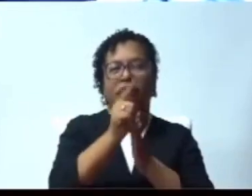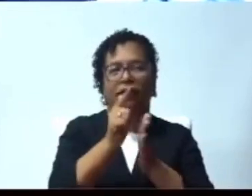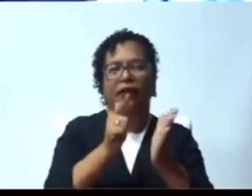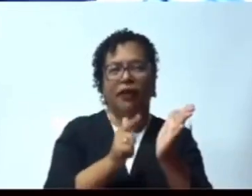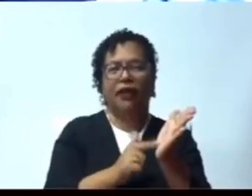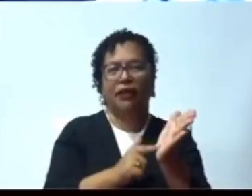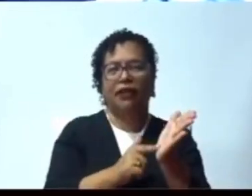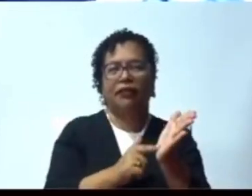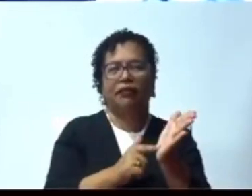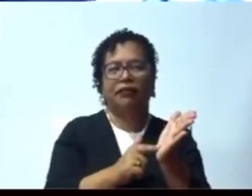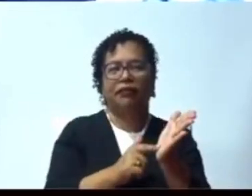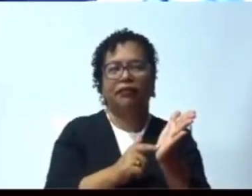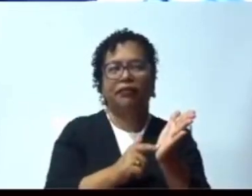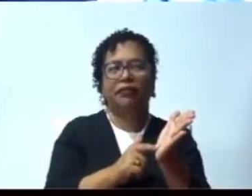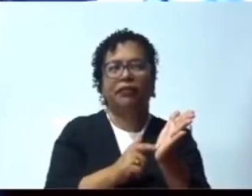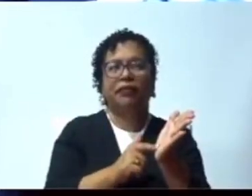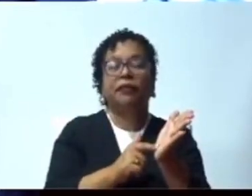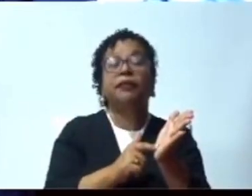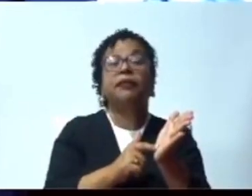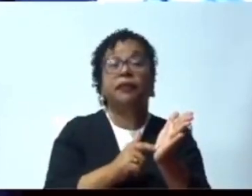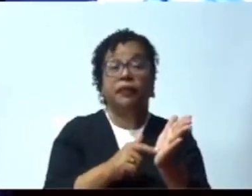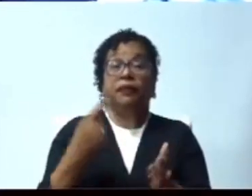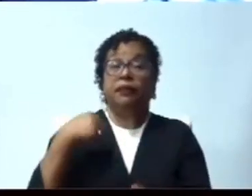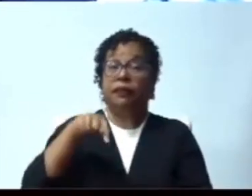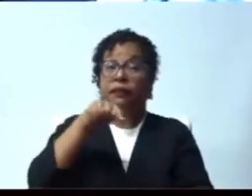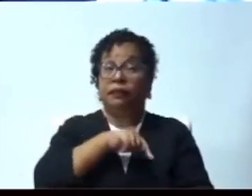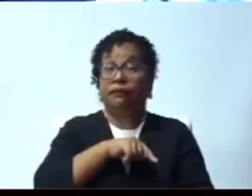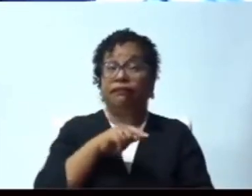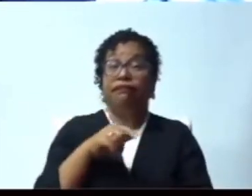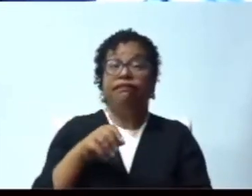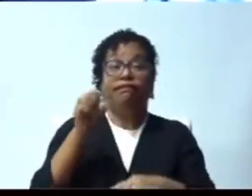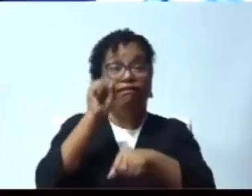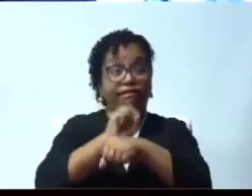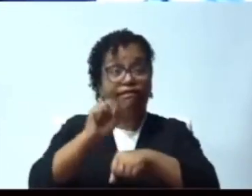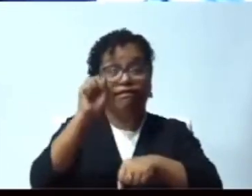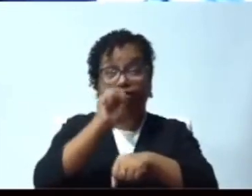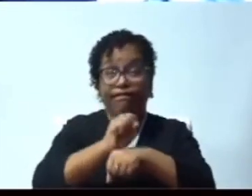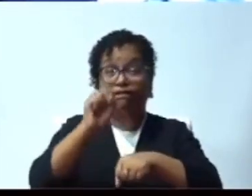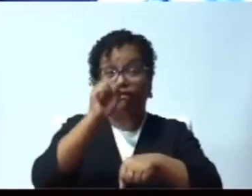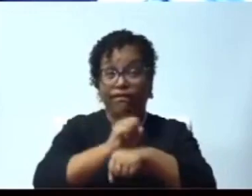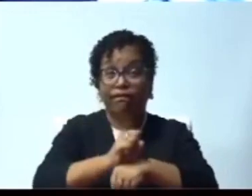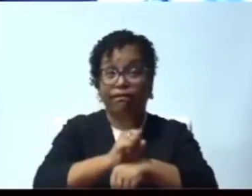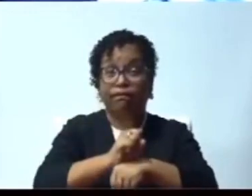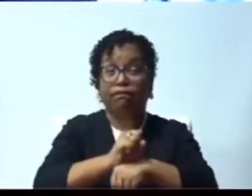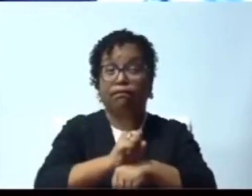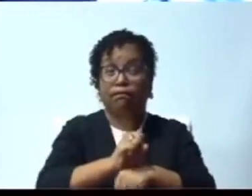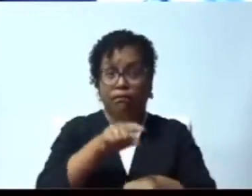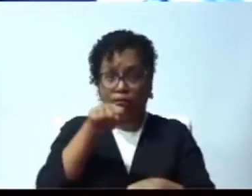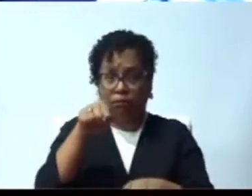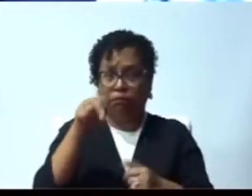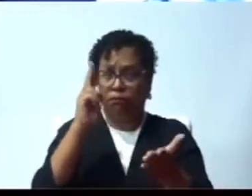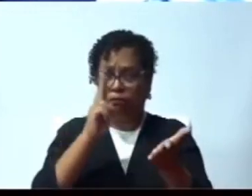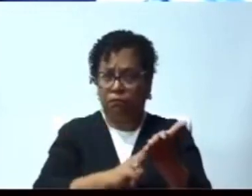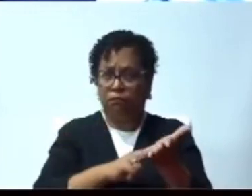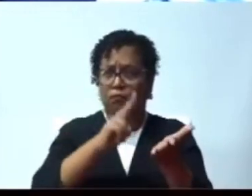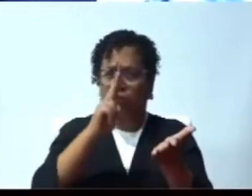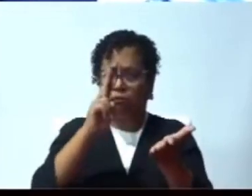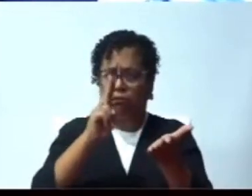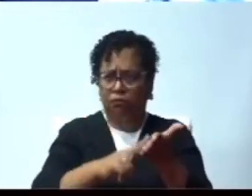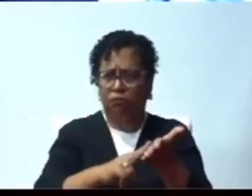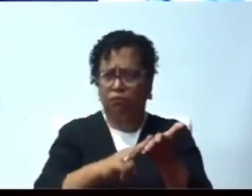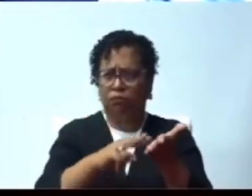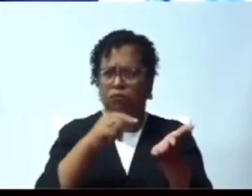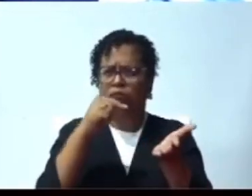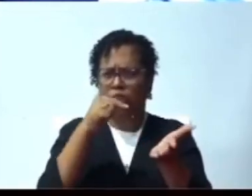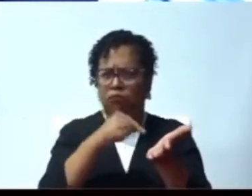intensa con la aprobación de los contratos que no pasan de 500